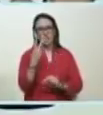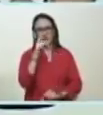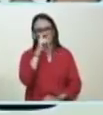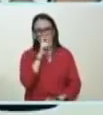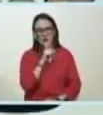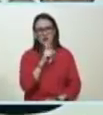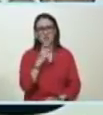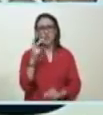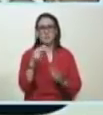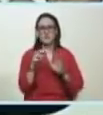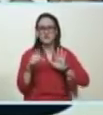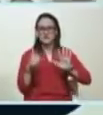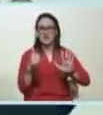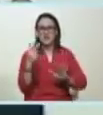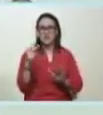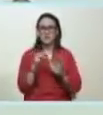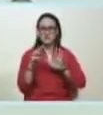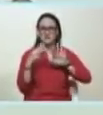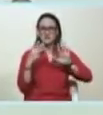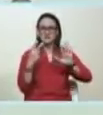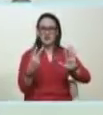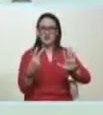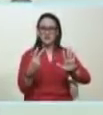años, 2016-2017,